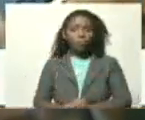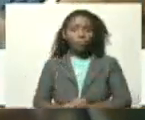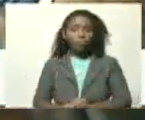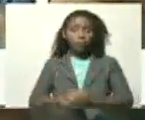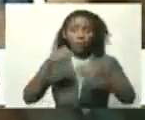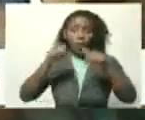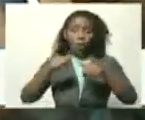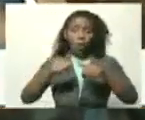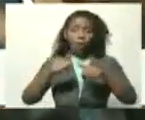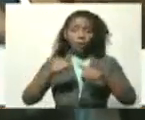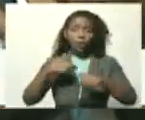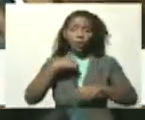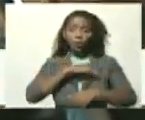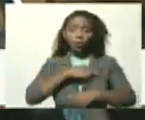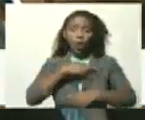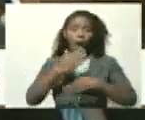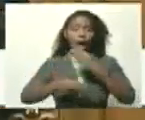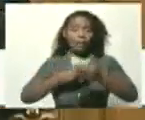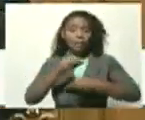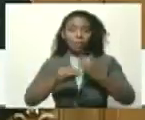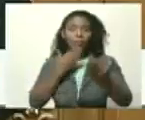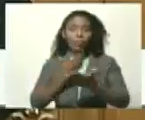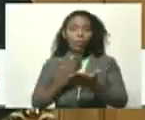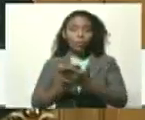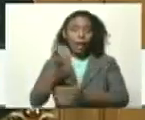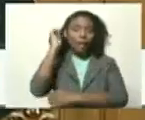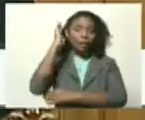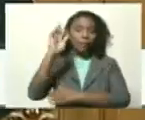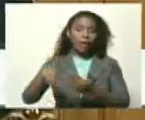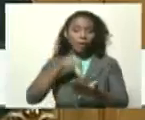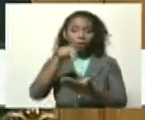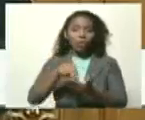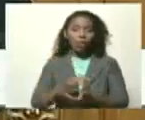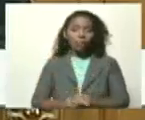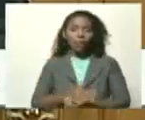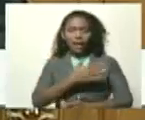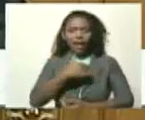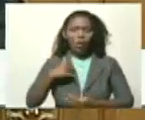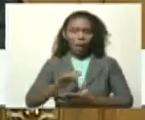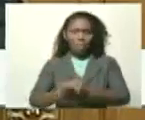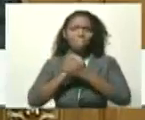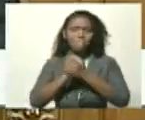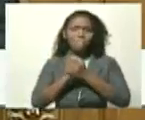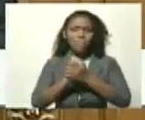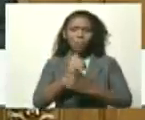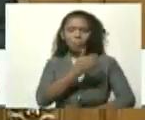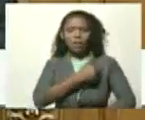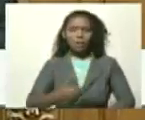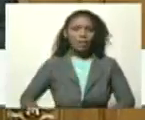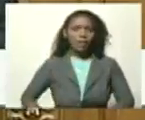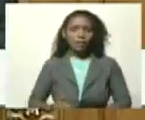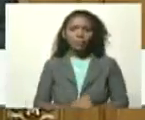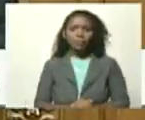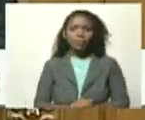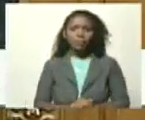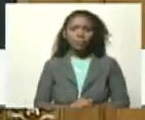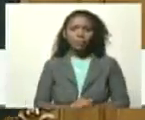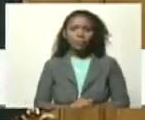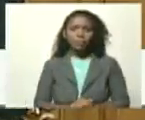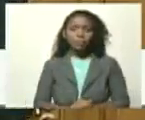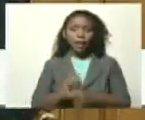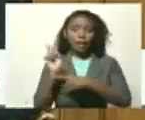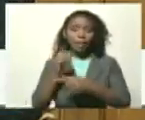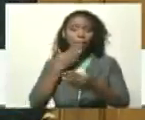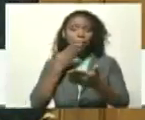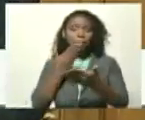hoy hacemos esta propuesta ante el país y ante la Asamblea Nacional. Querido compañero presidente, esta es la